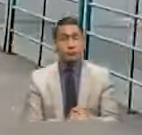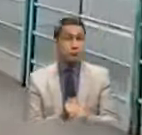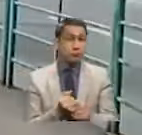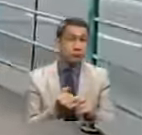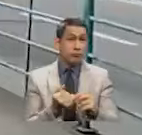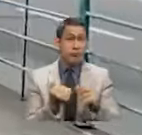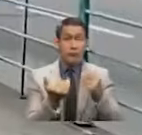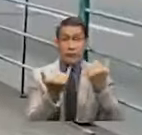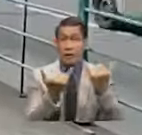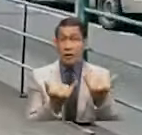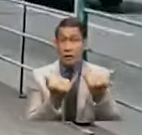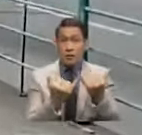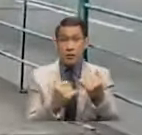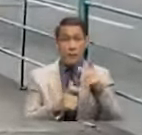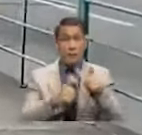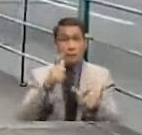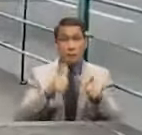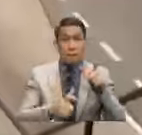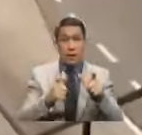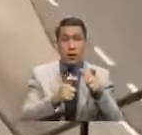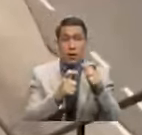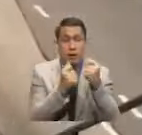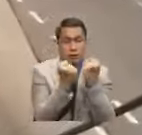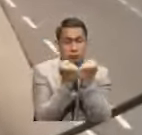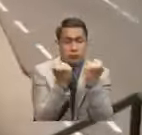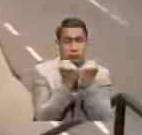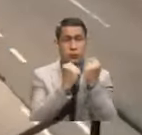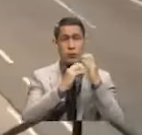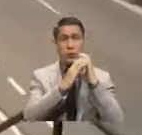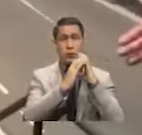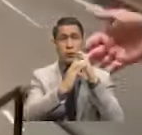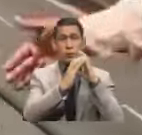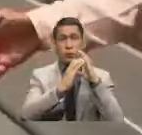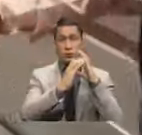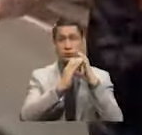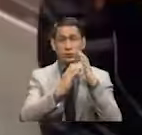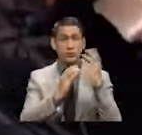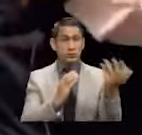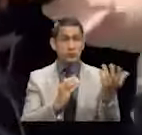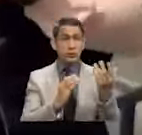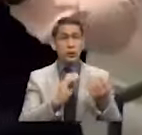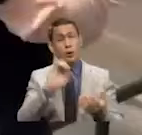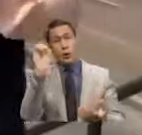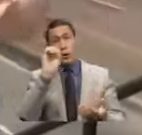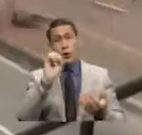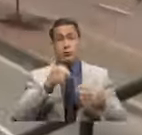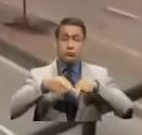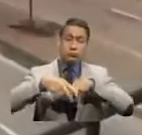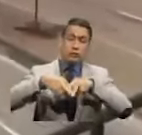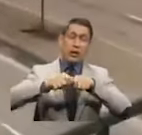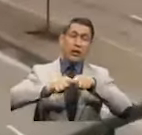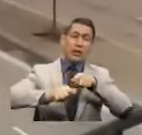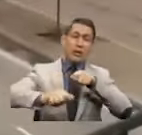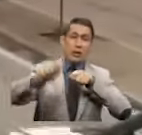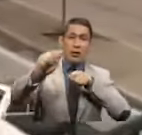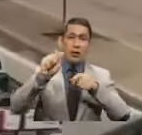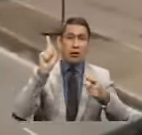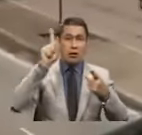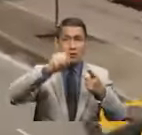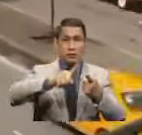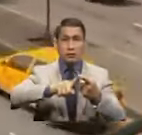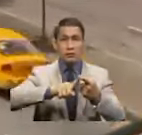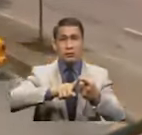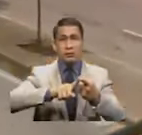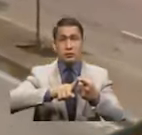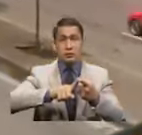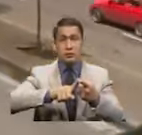viajar apretados. En este caso, en el lugar donde estamos, tienen que caminar un largo tramo para poder ir hacia el centro comercial,